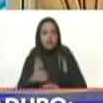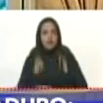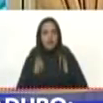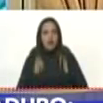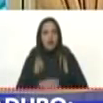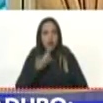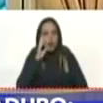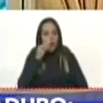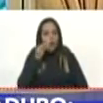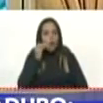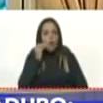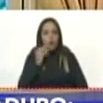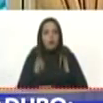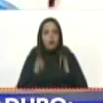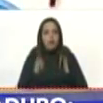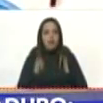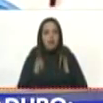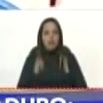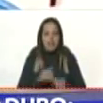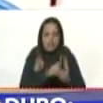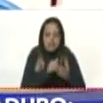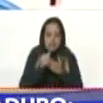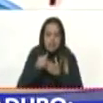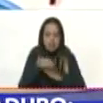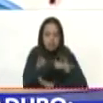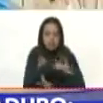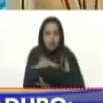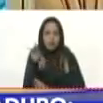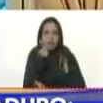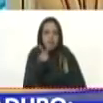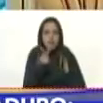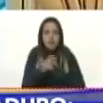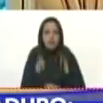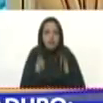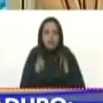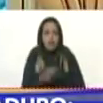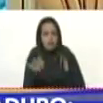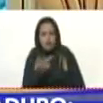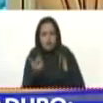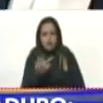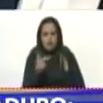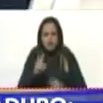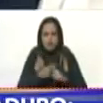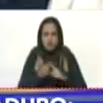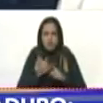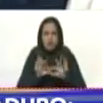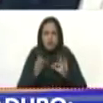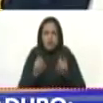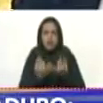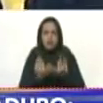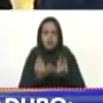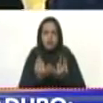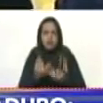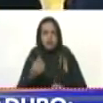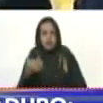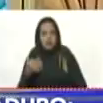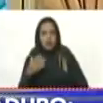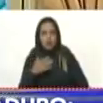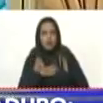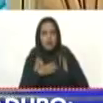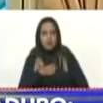campo venezolano. Este muchacho, mi saludo. ¿Ustedes son primos? Los Soteldo. ¿Sí? ¿Sobrino tuyo? Ah,